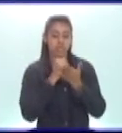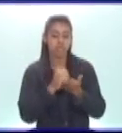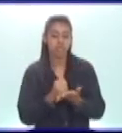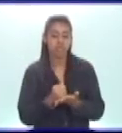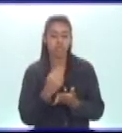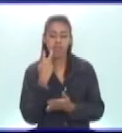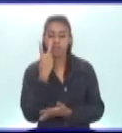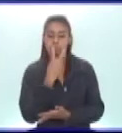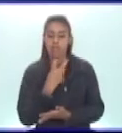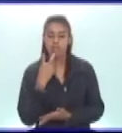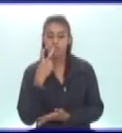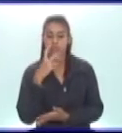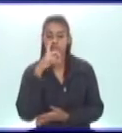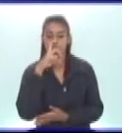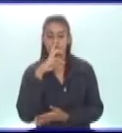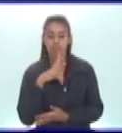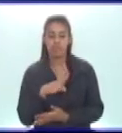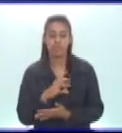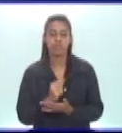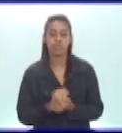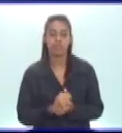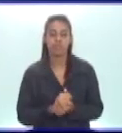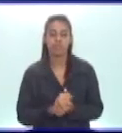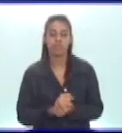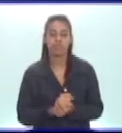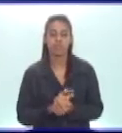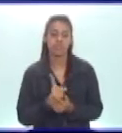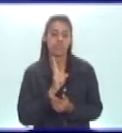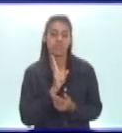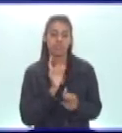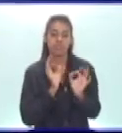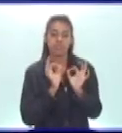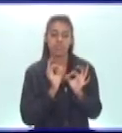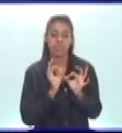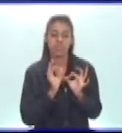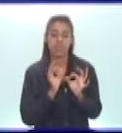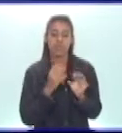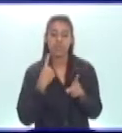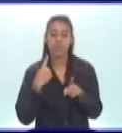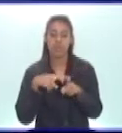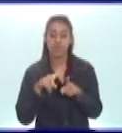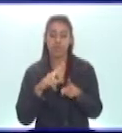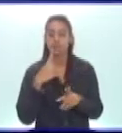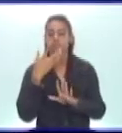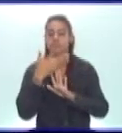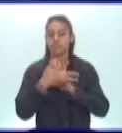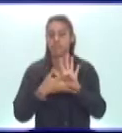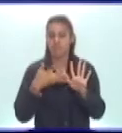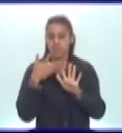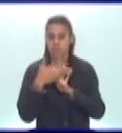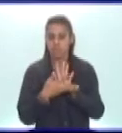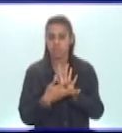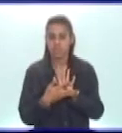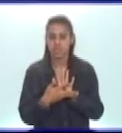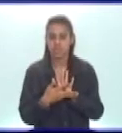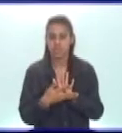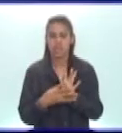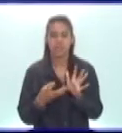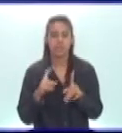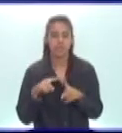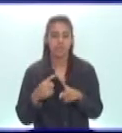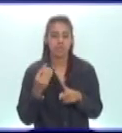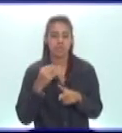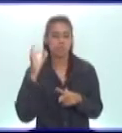del lenguaje en estos niños, sin descuidar otros procedimientos como la lengua de señas, ya que sabemos que el niño que posee un